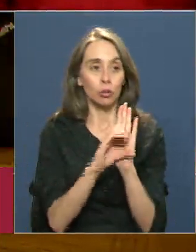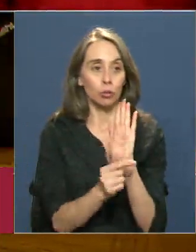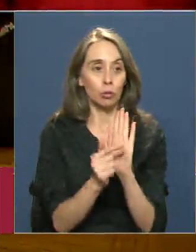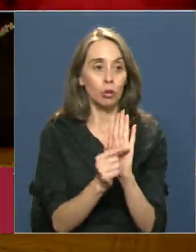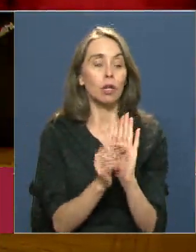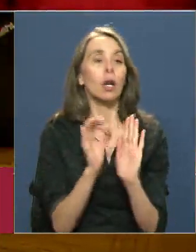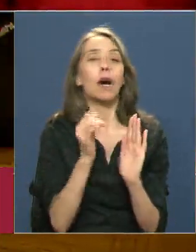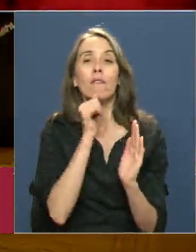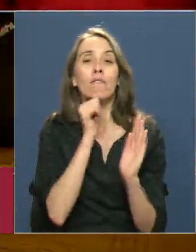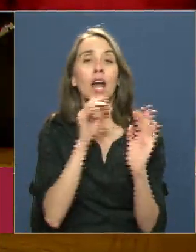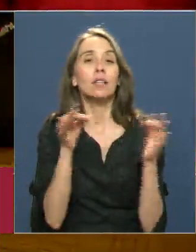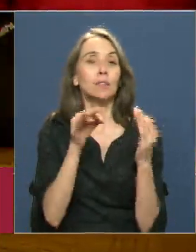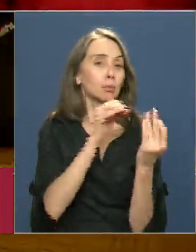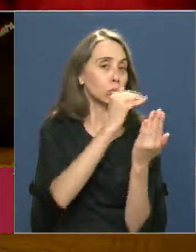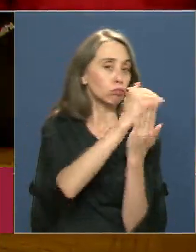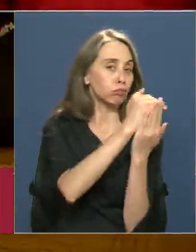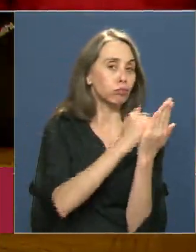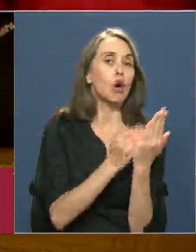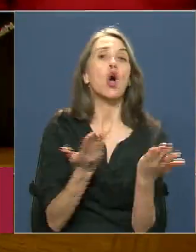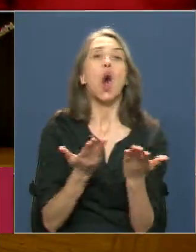ordenamos la minuta de votación